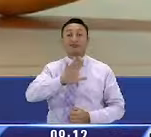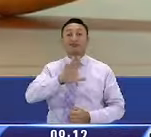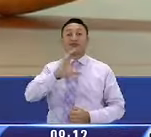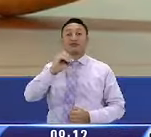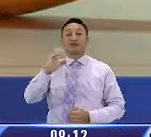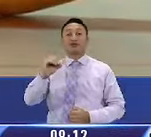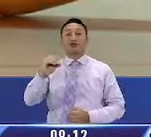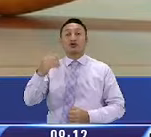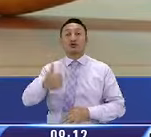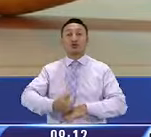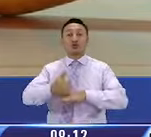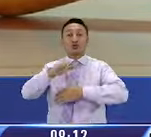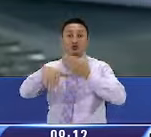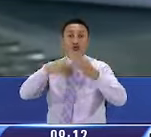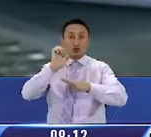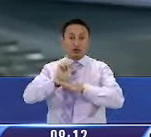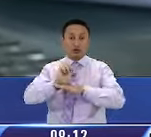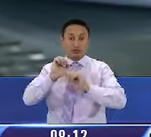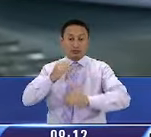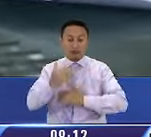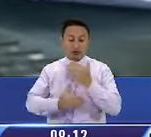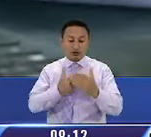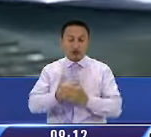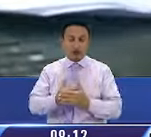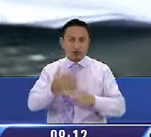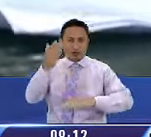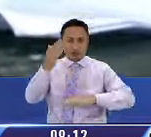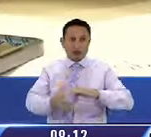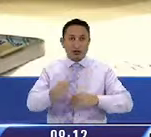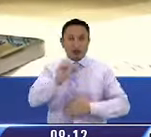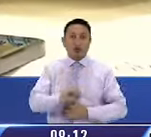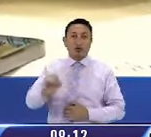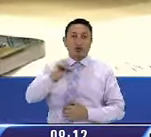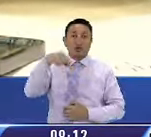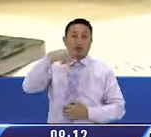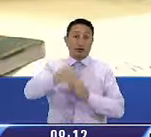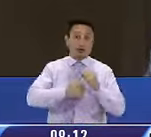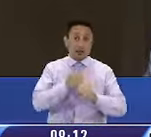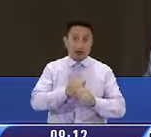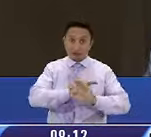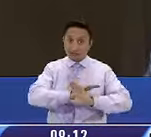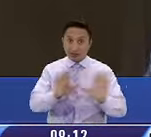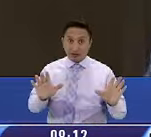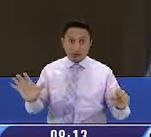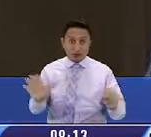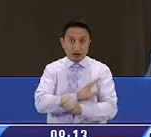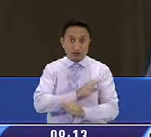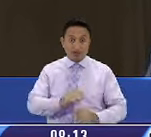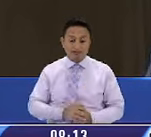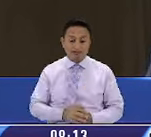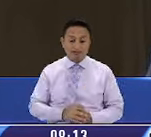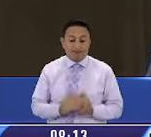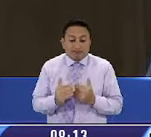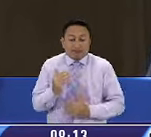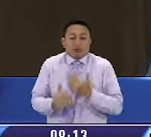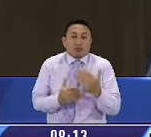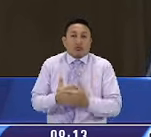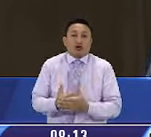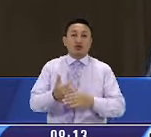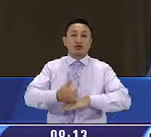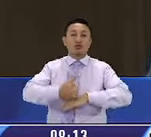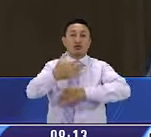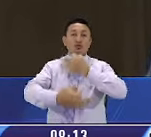jueces a escala nacional, proceso que debería finalizar en octubre de este año. el proceso del concurso de jueces